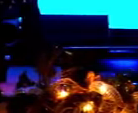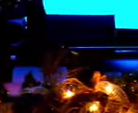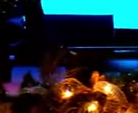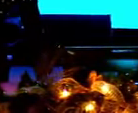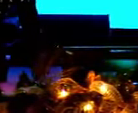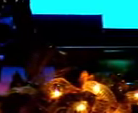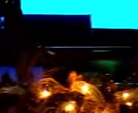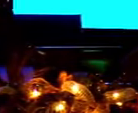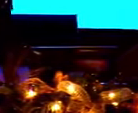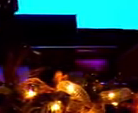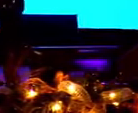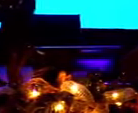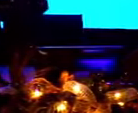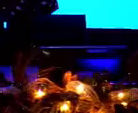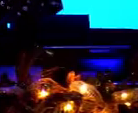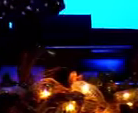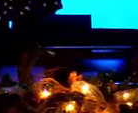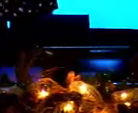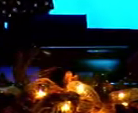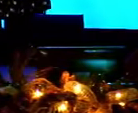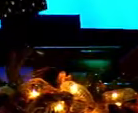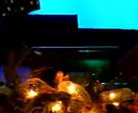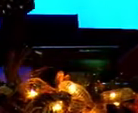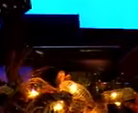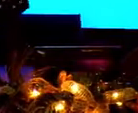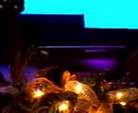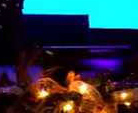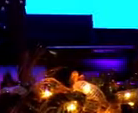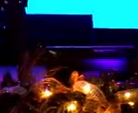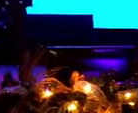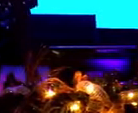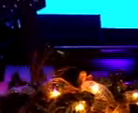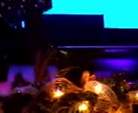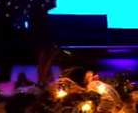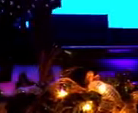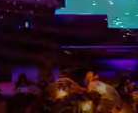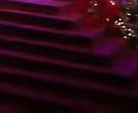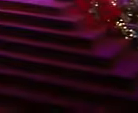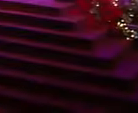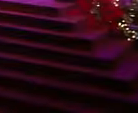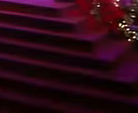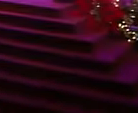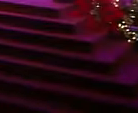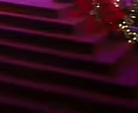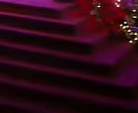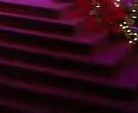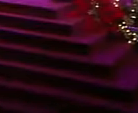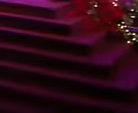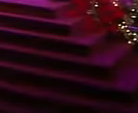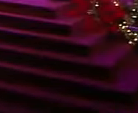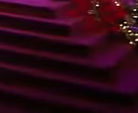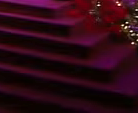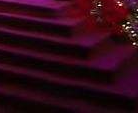alabaré a mi Señor. ¡Gloria a Dios! Alabaré, alabaré, alabaré, alabaré,